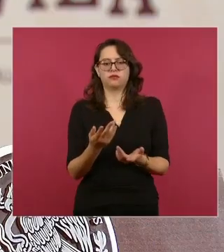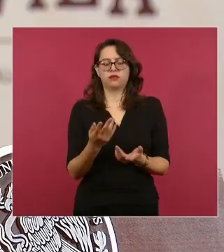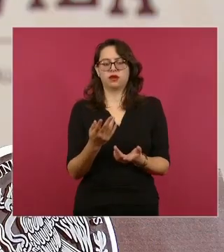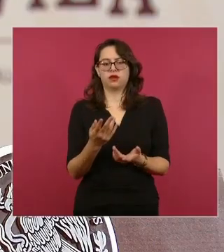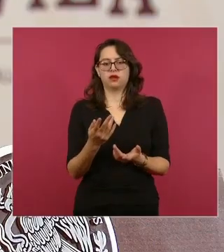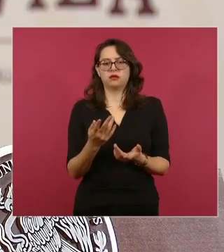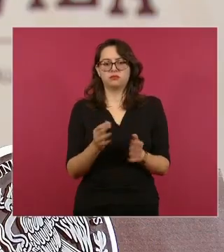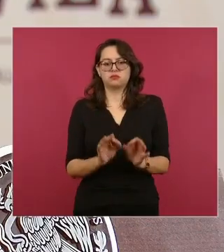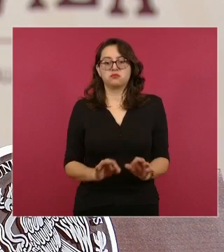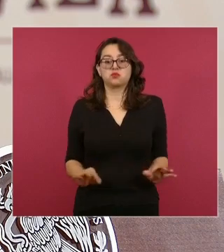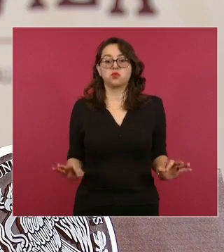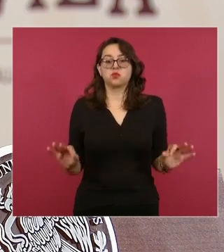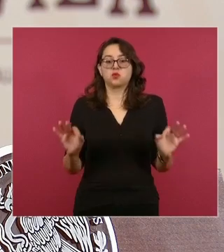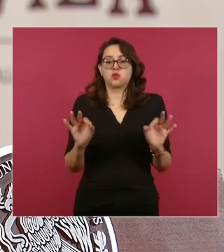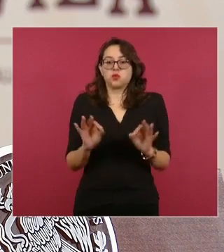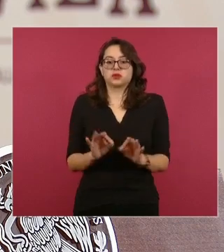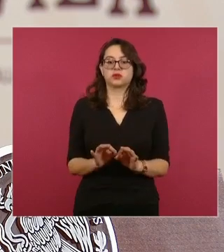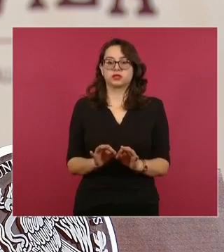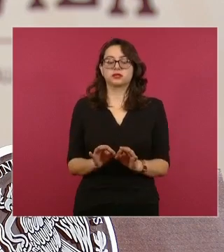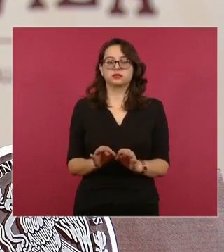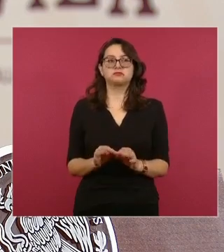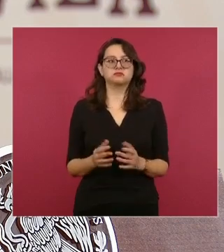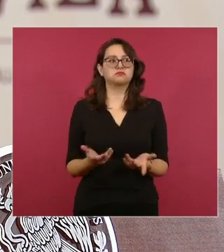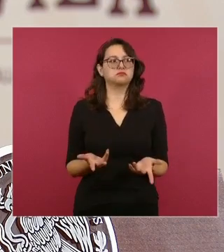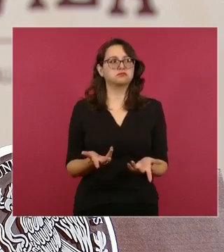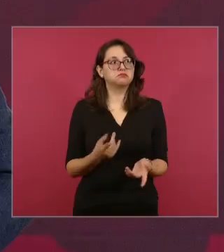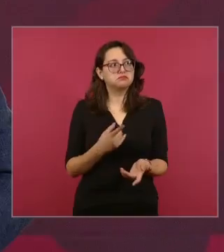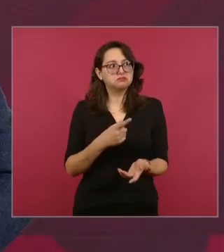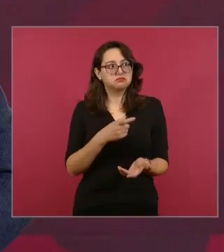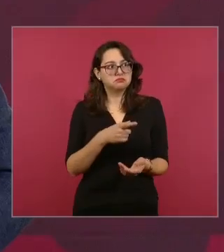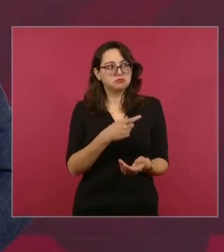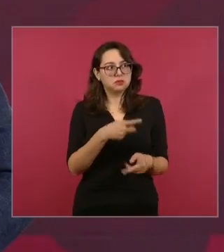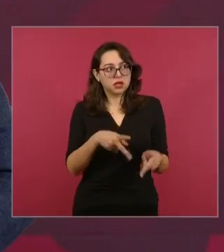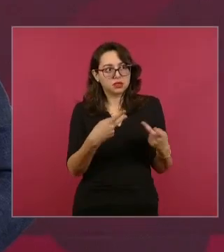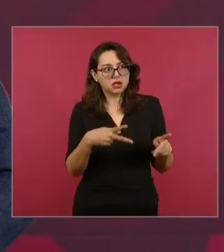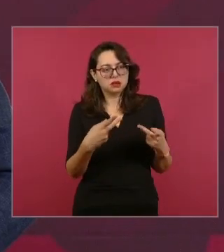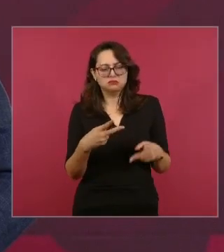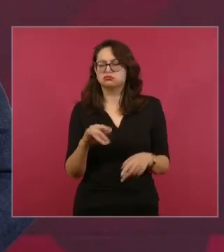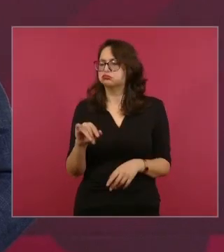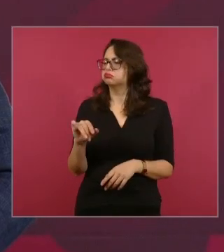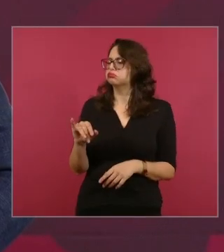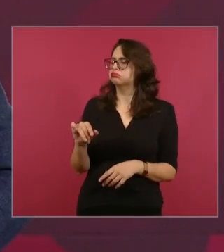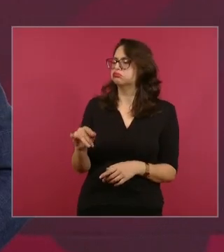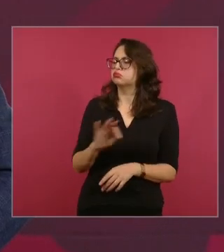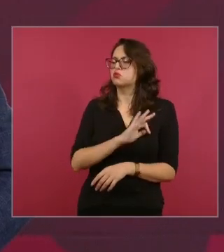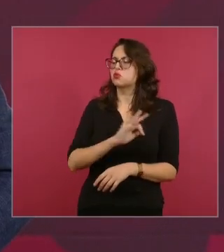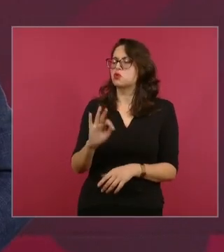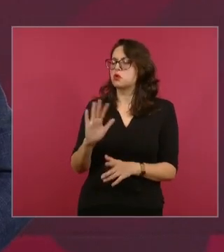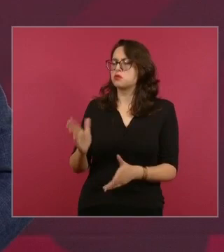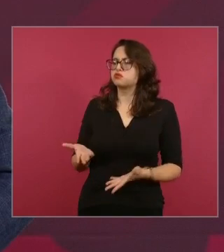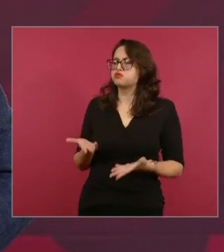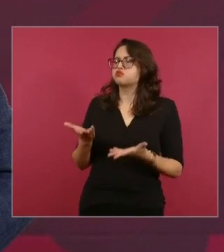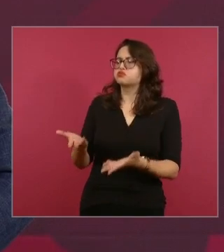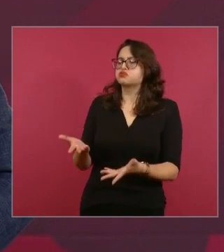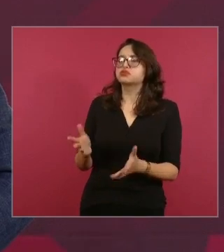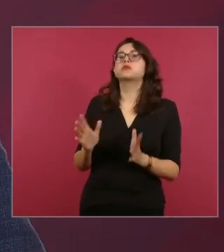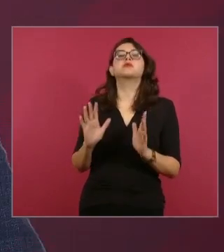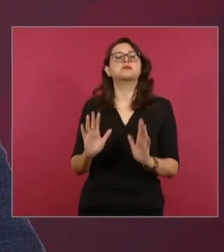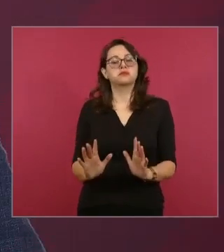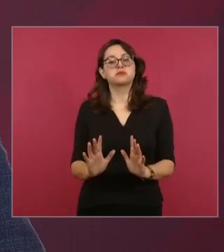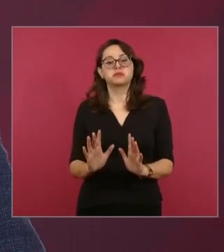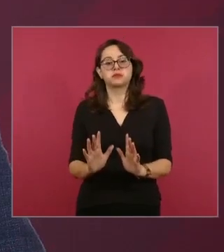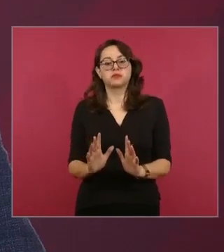es importante que se tenga, y están dispuestos así como van a hacer ellos propuestas para